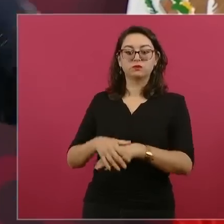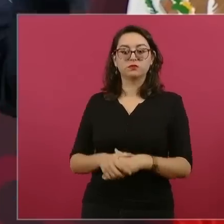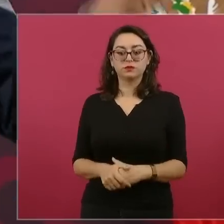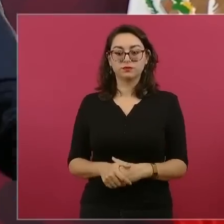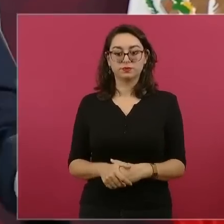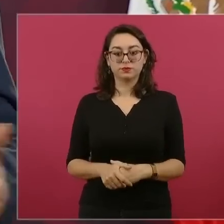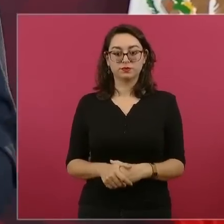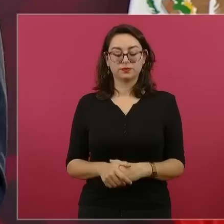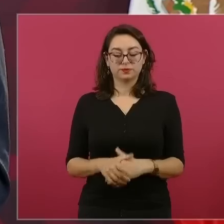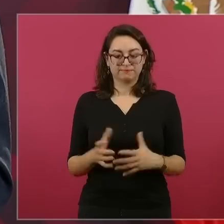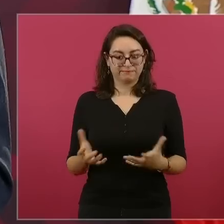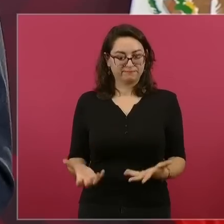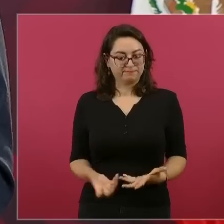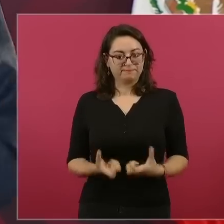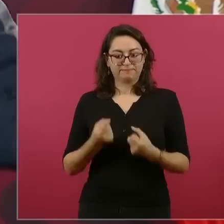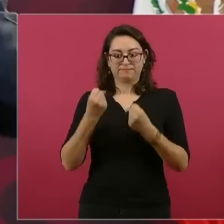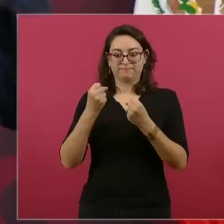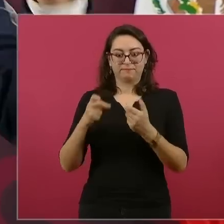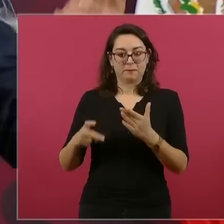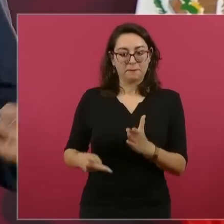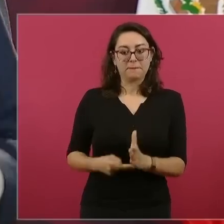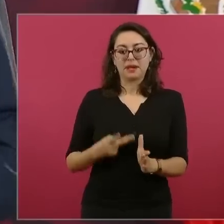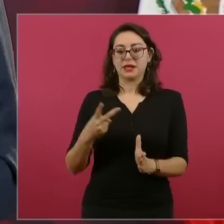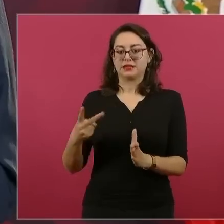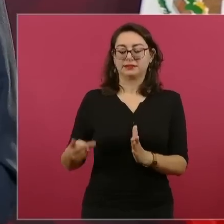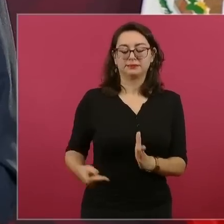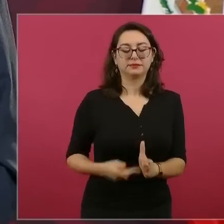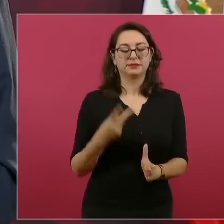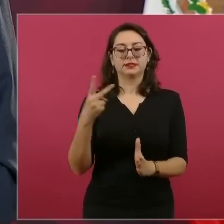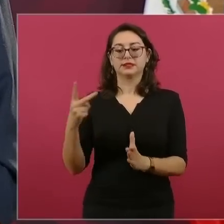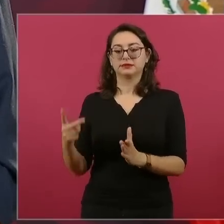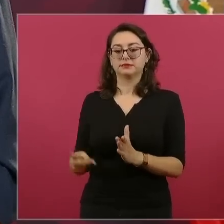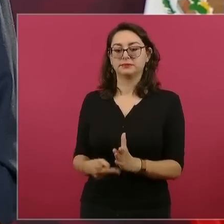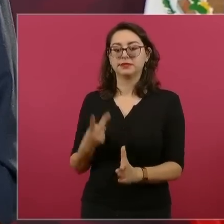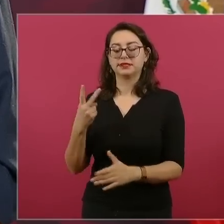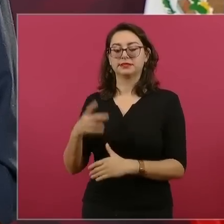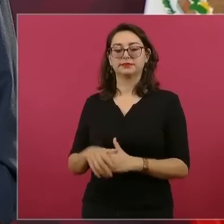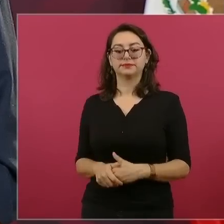es lo que nos salva frente a las calamidades.